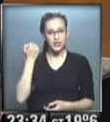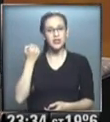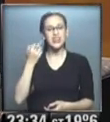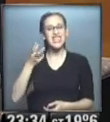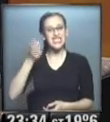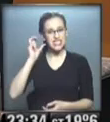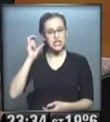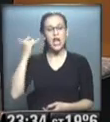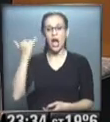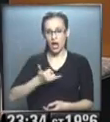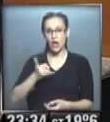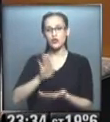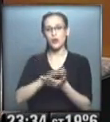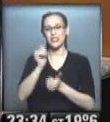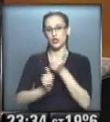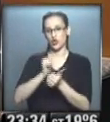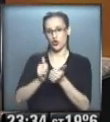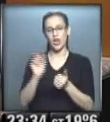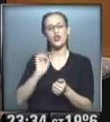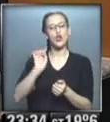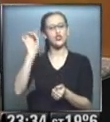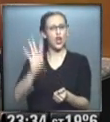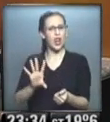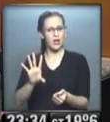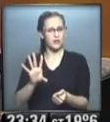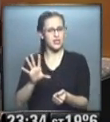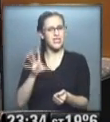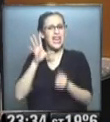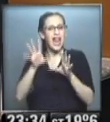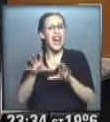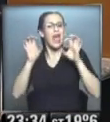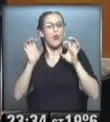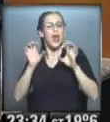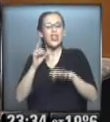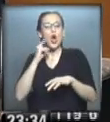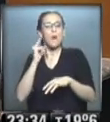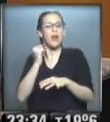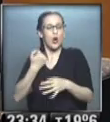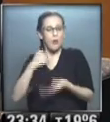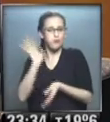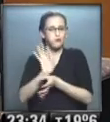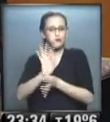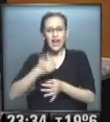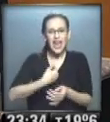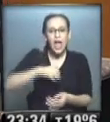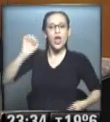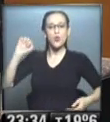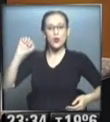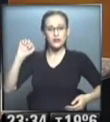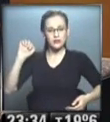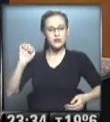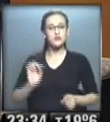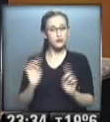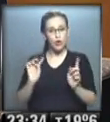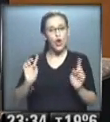haciendo este repaso de su historia, no simplemente recordando a algunos grandes hombres como héroes que pasaron en la historia, sino lo